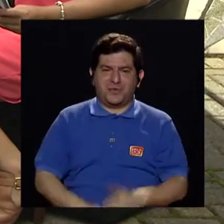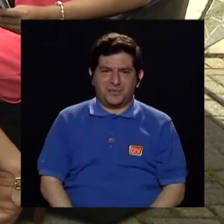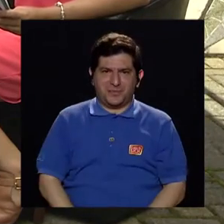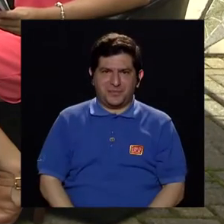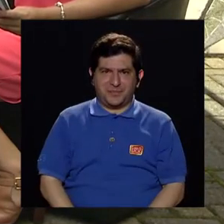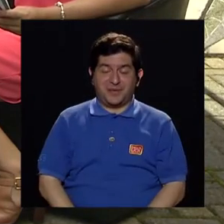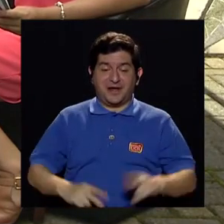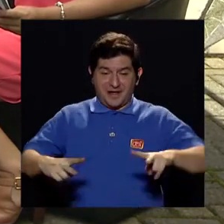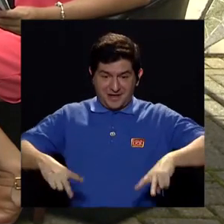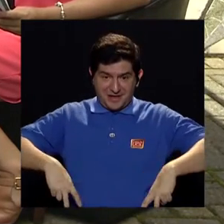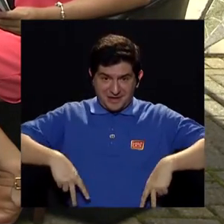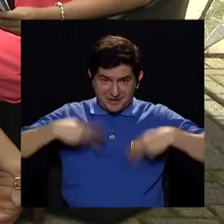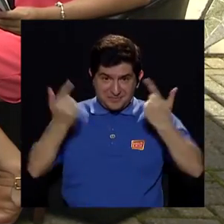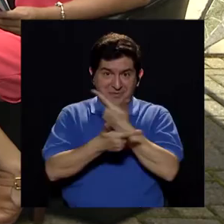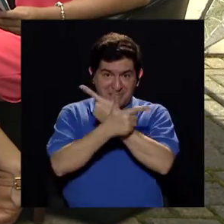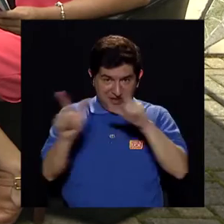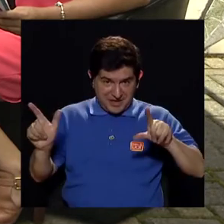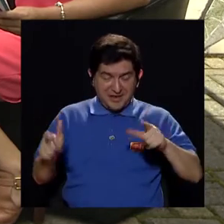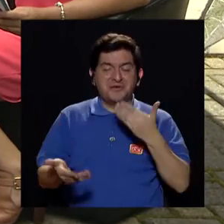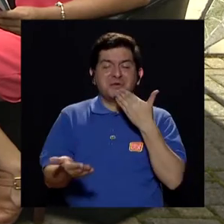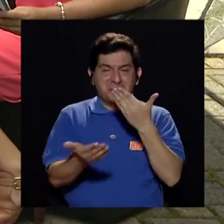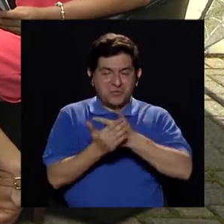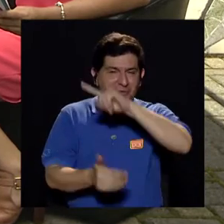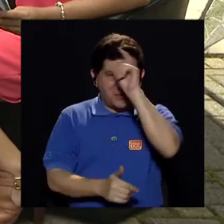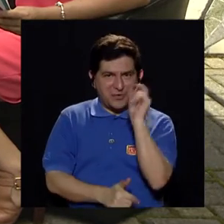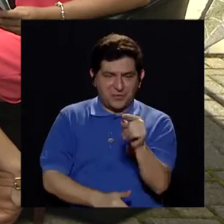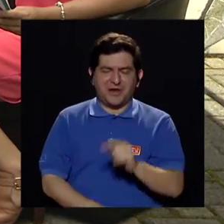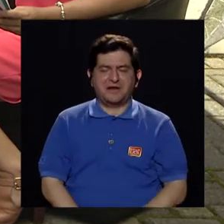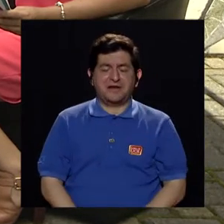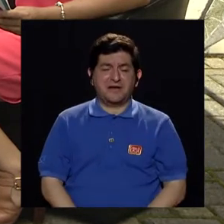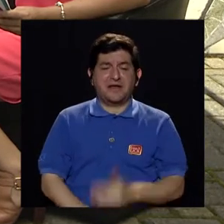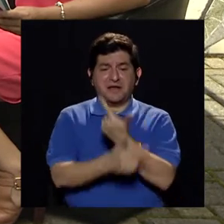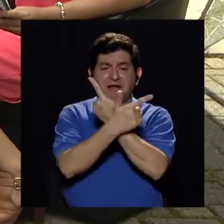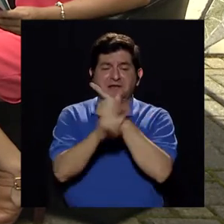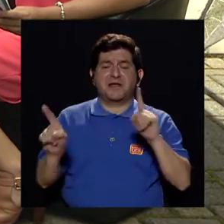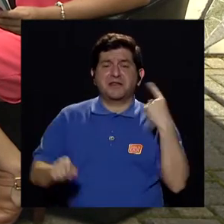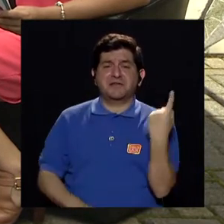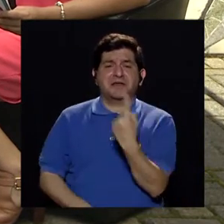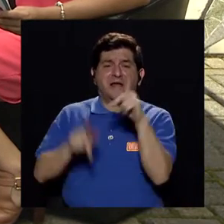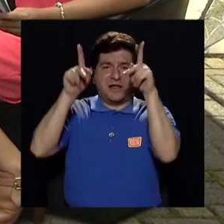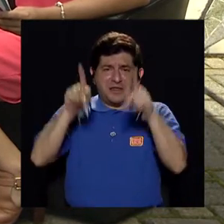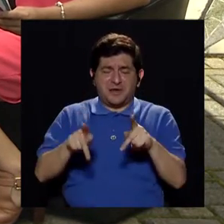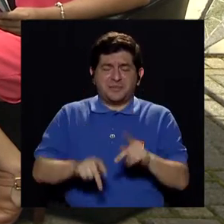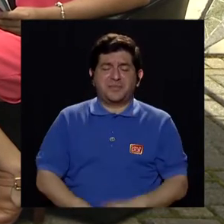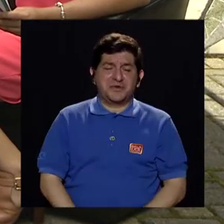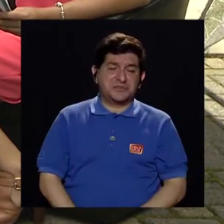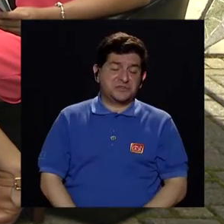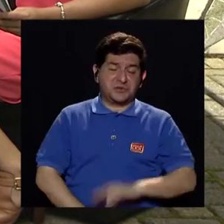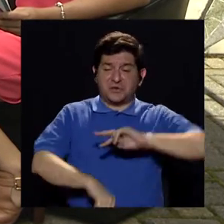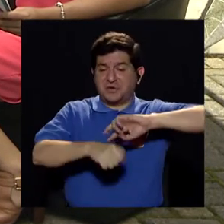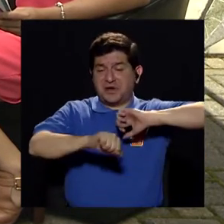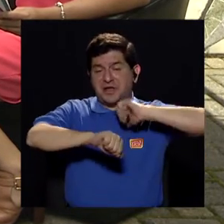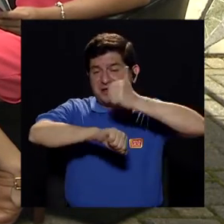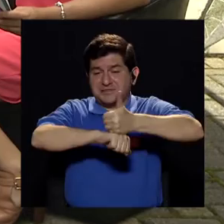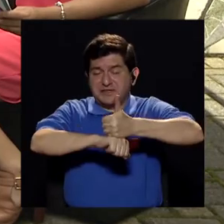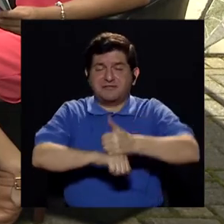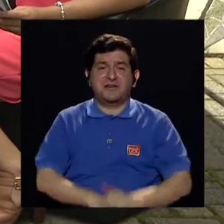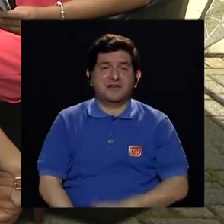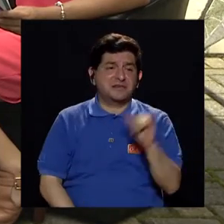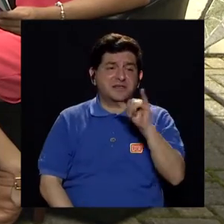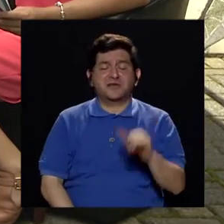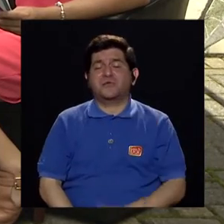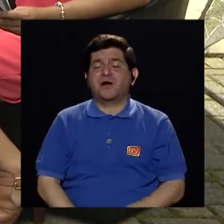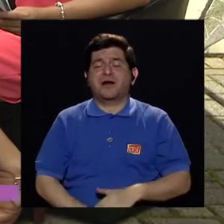libremente es una excelente pregunta. La libertad lo define cada uno, es un tema muy subjetivo, es como la felicidad,